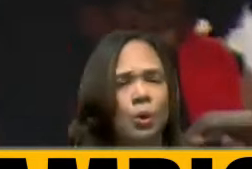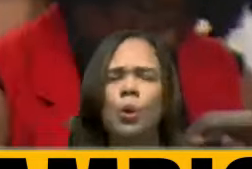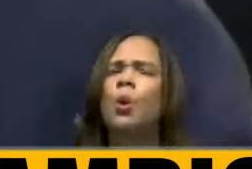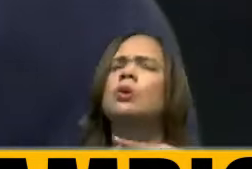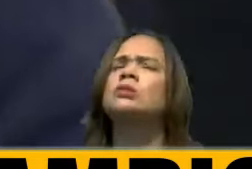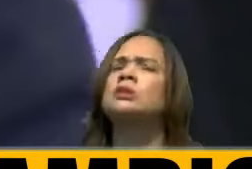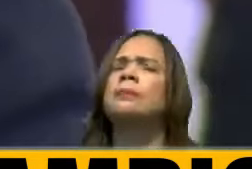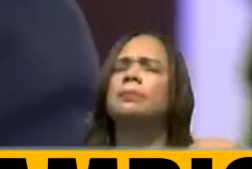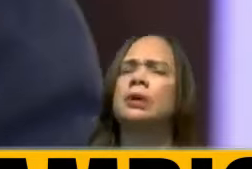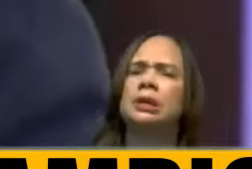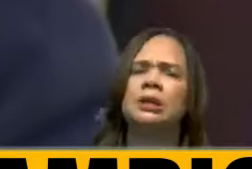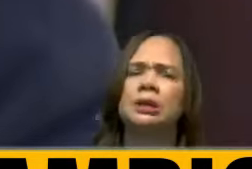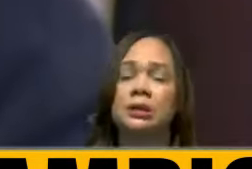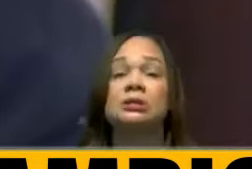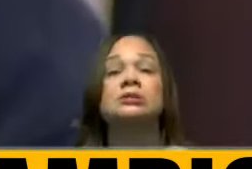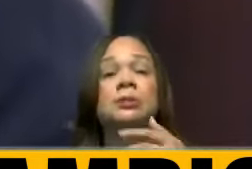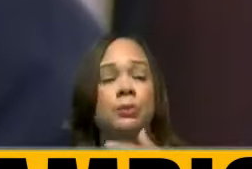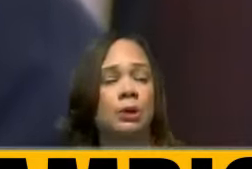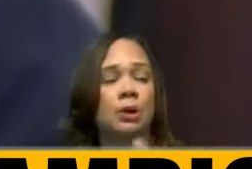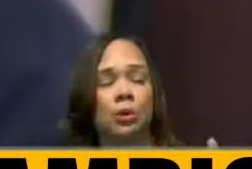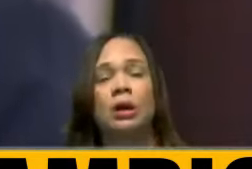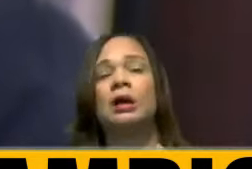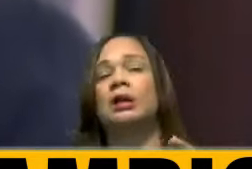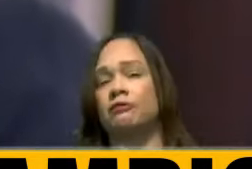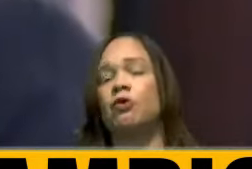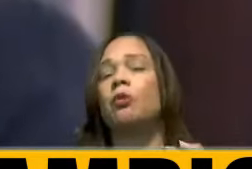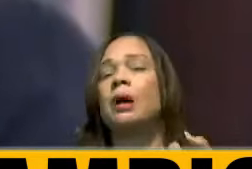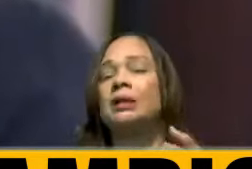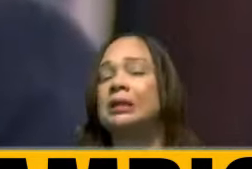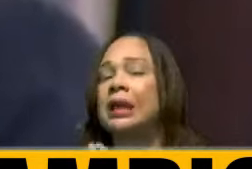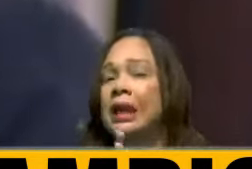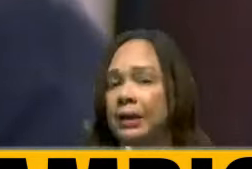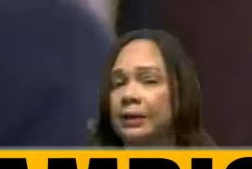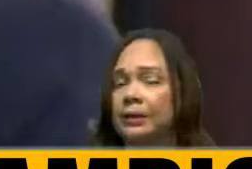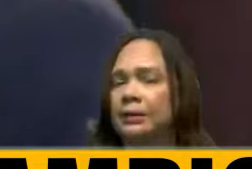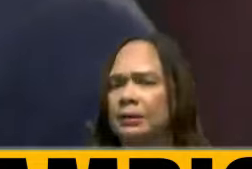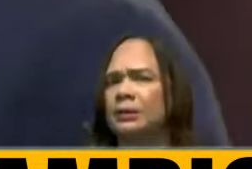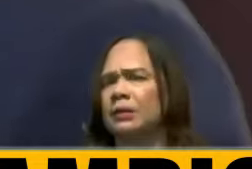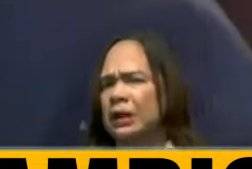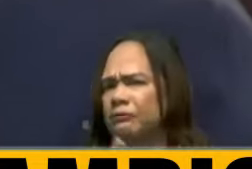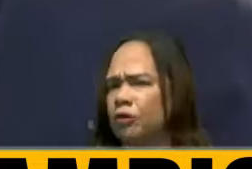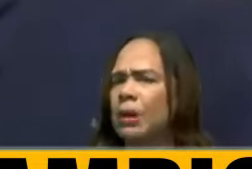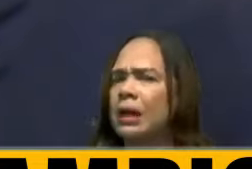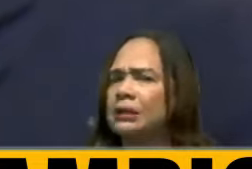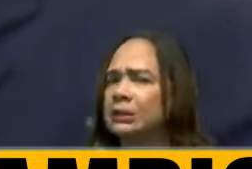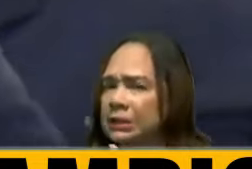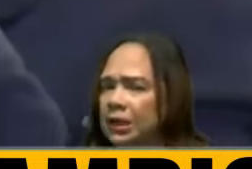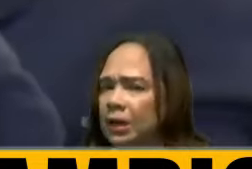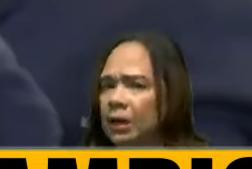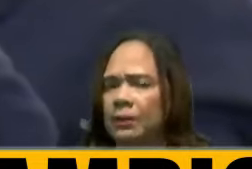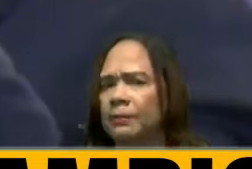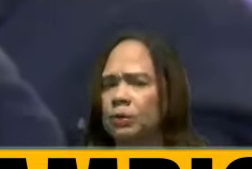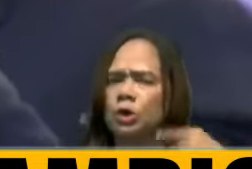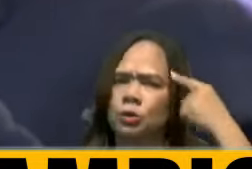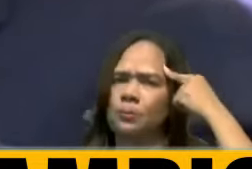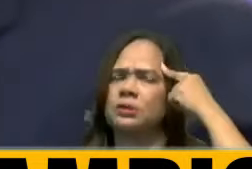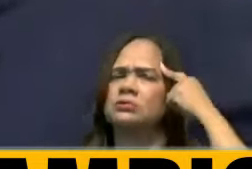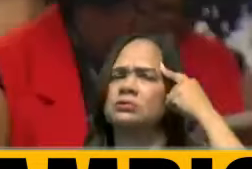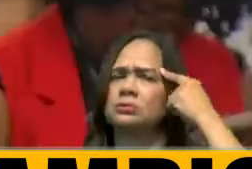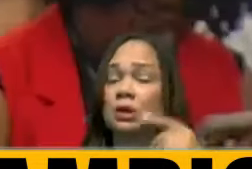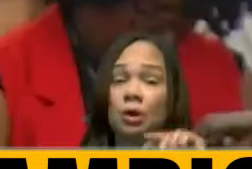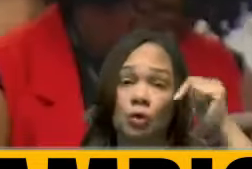Depende si se aprueba lo otro que es la reforma fiscal porque la lógica me indica